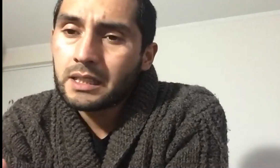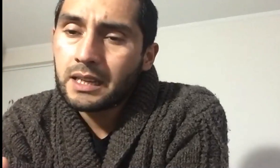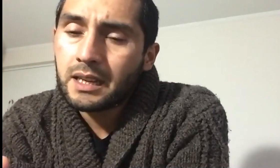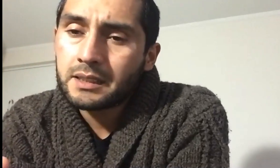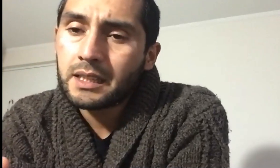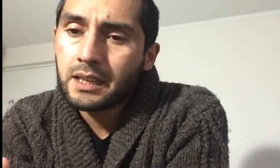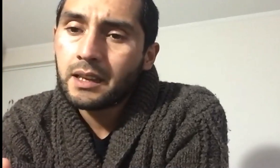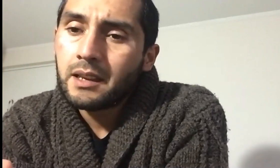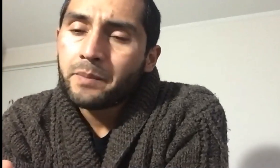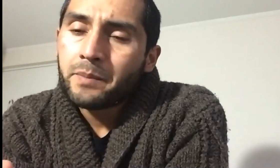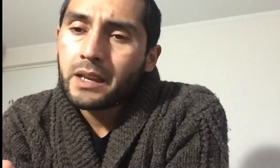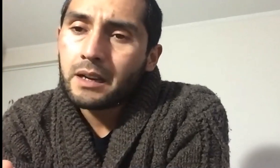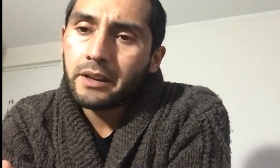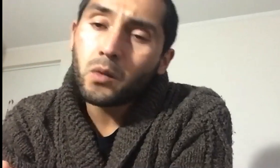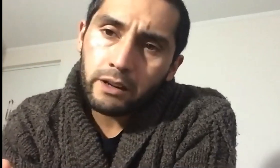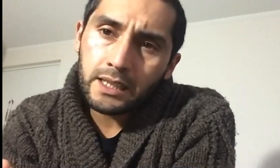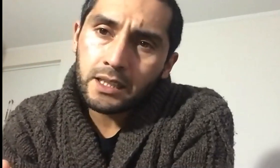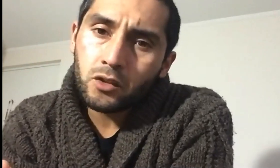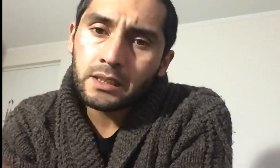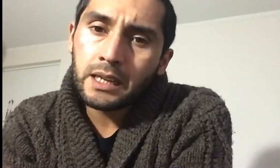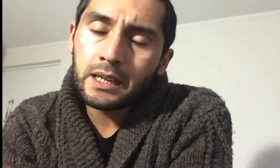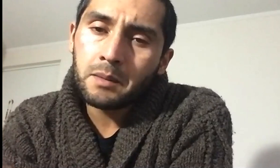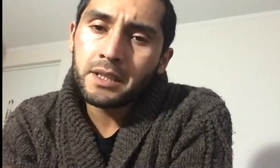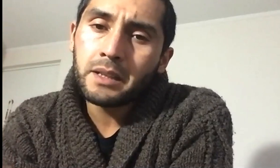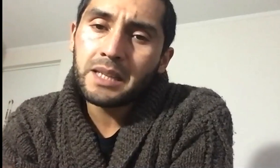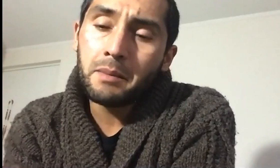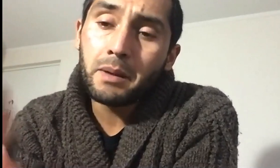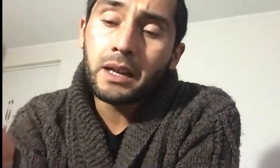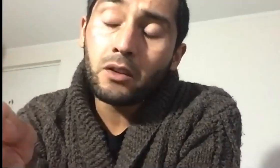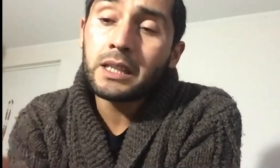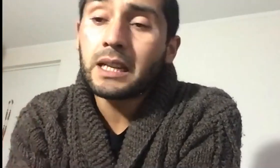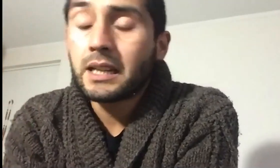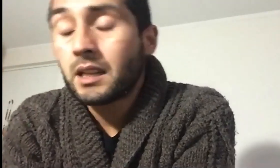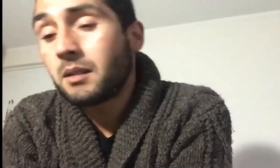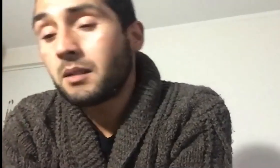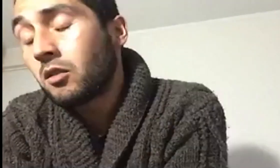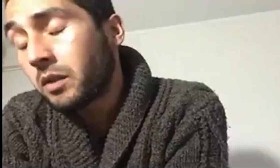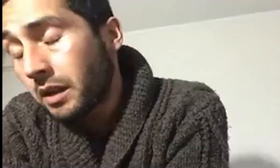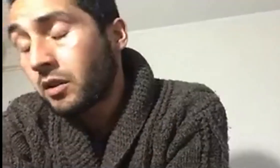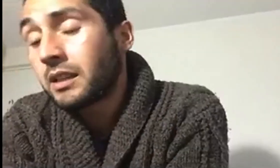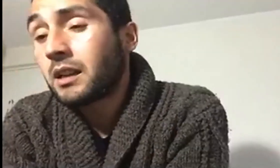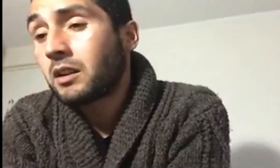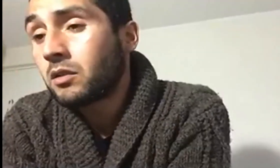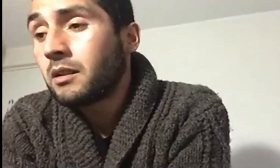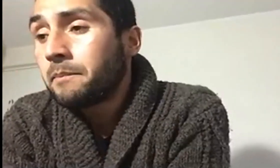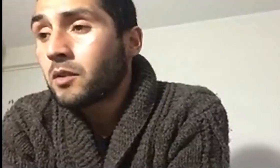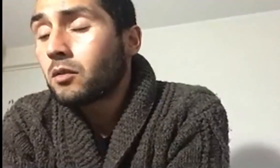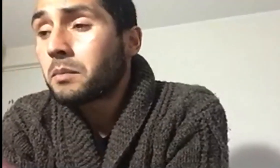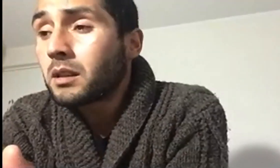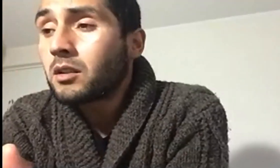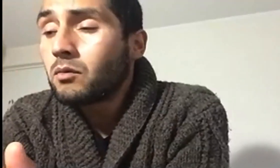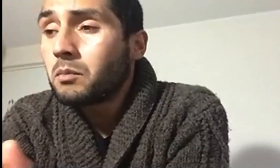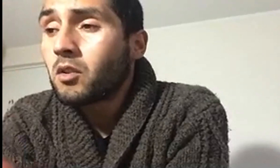es hacer que cada vez las nuevas generaciones salgan especialmente más preparadas en esta área. Y lo primero tiene que ver